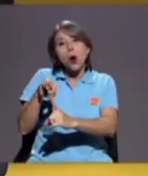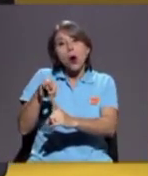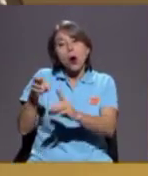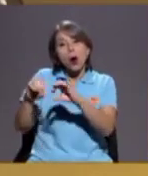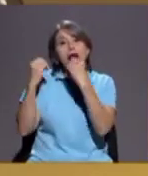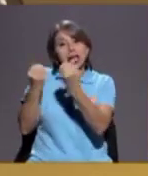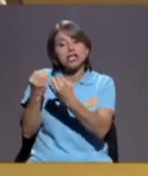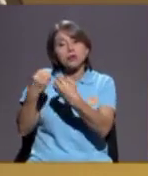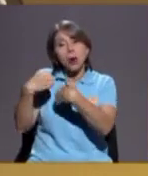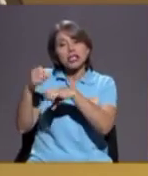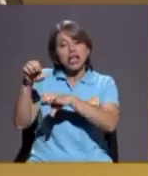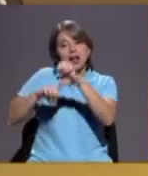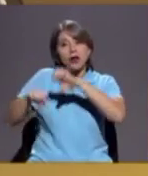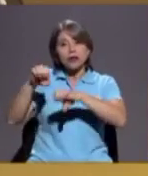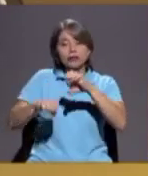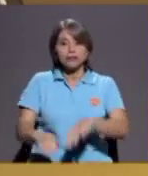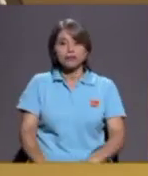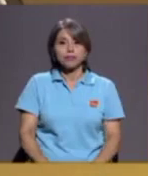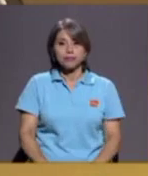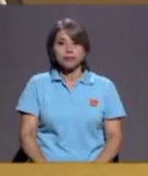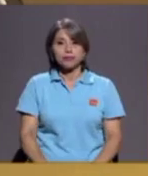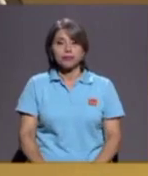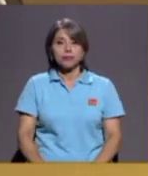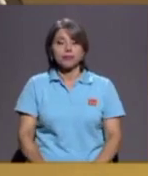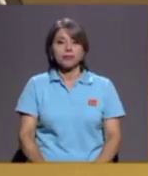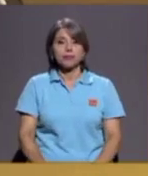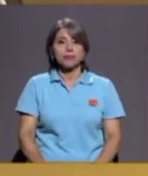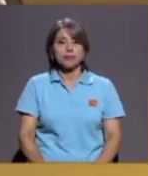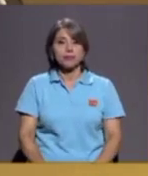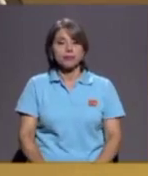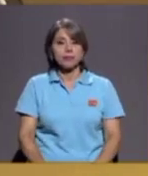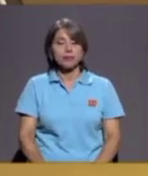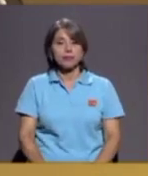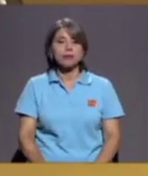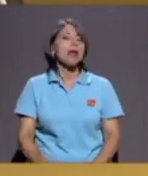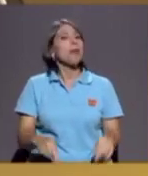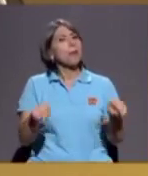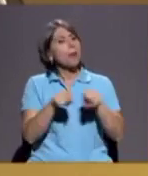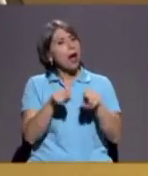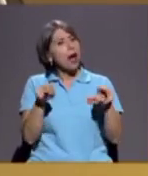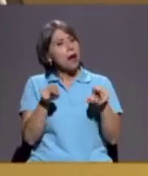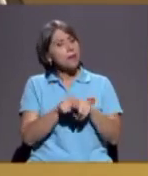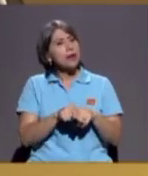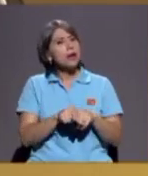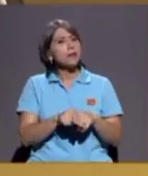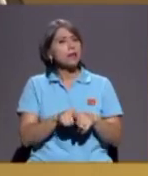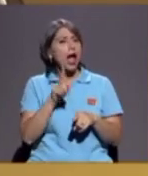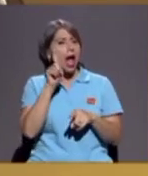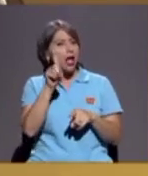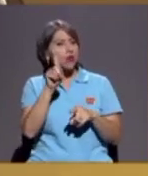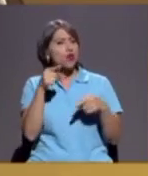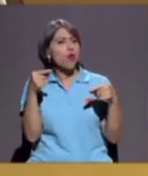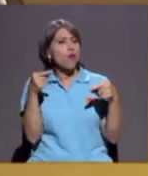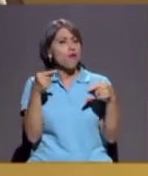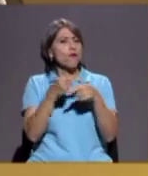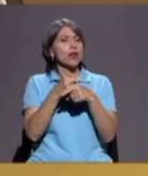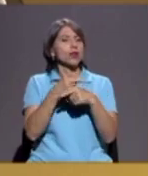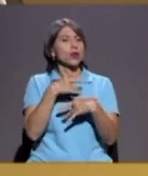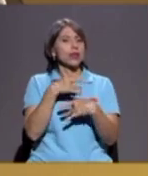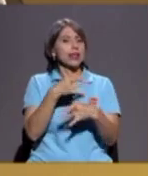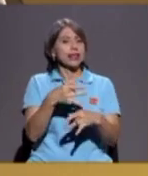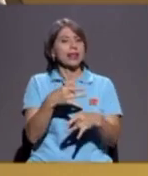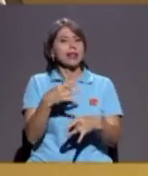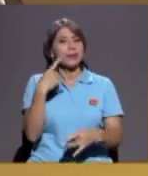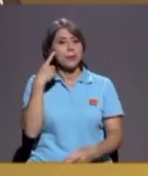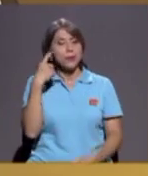organismo. También hay me imagino que un potencial conflicto de interés,